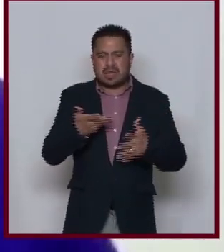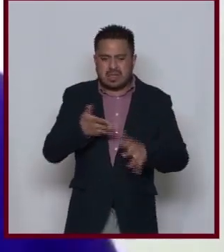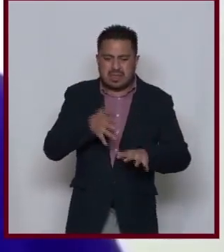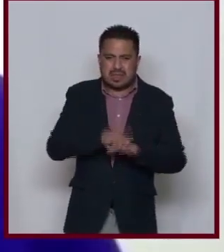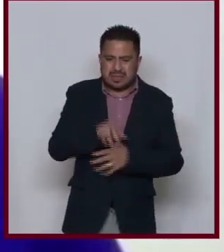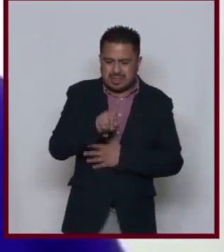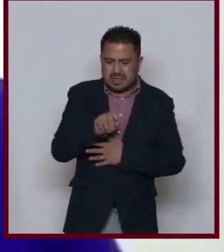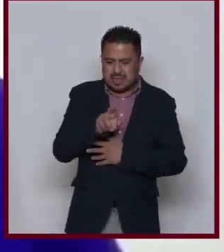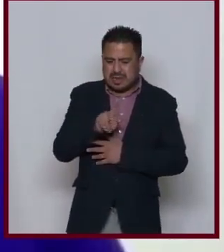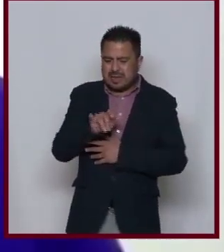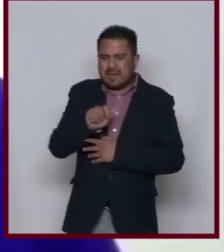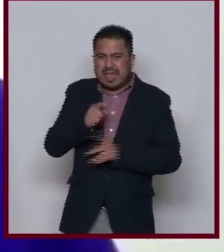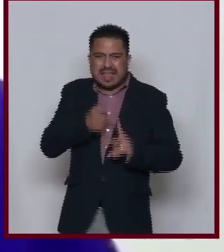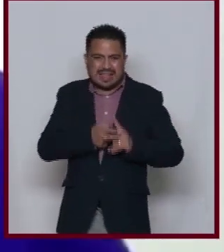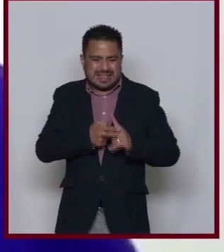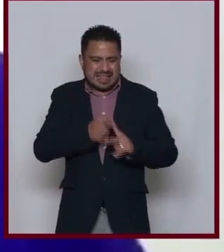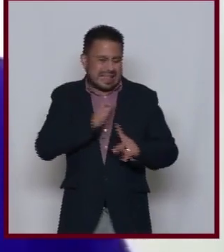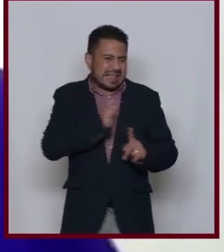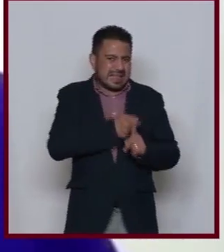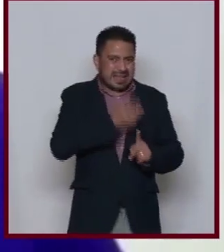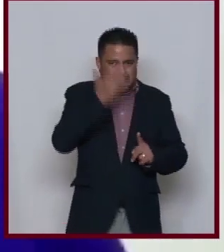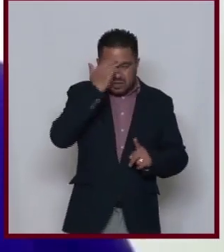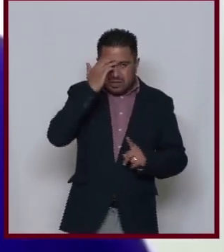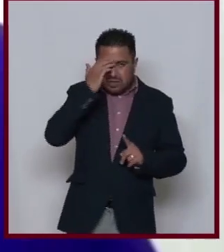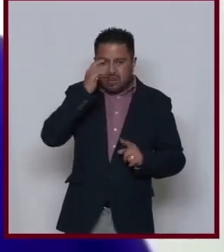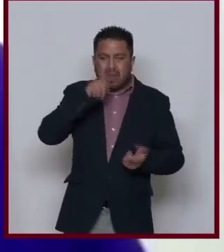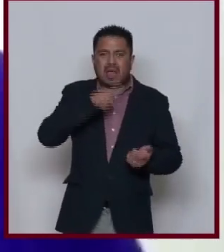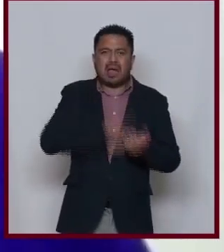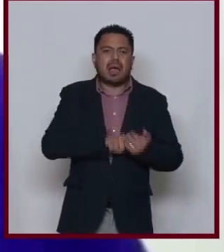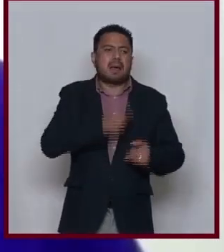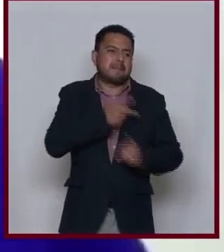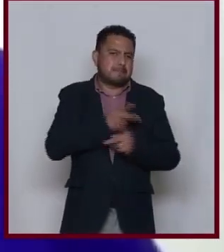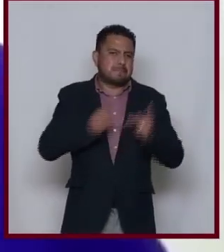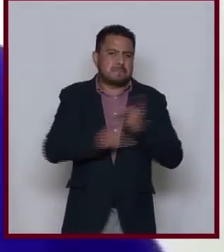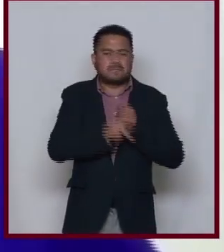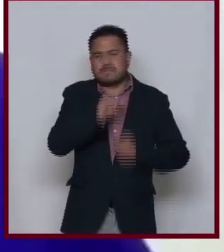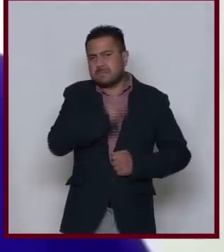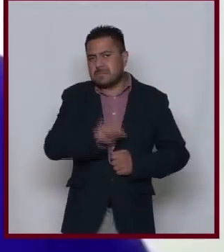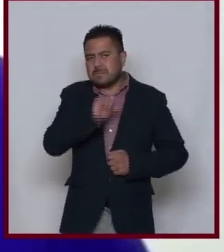¿no? Que son conocimiento que tenemos pues desde la prepa, ¿no?